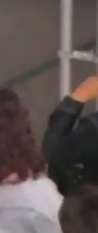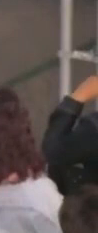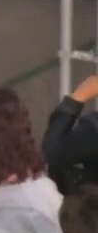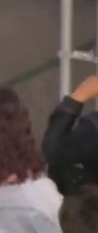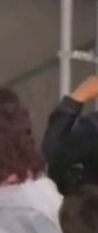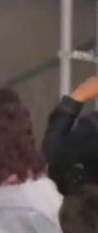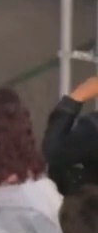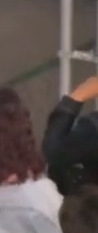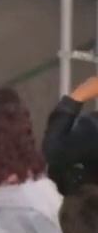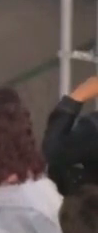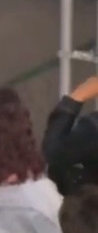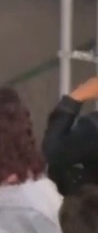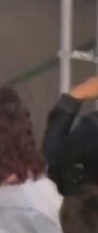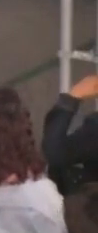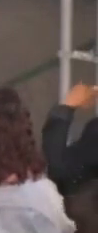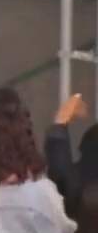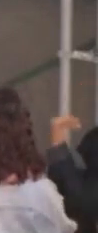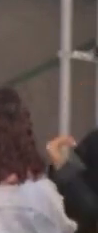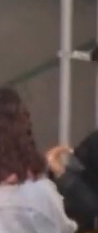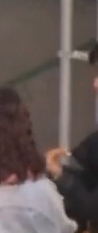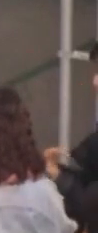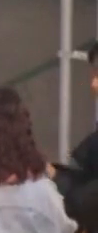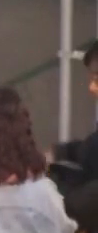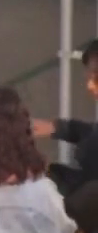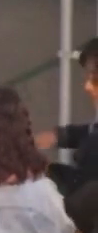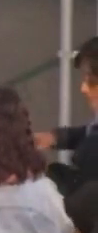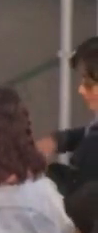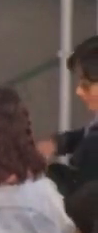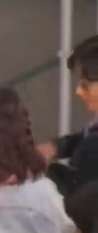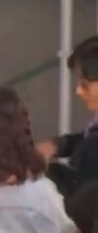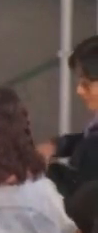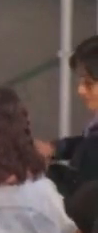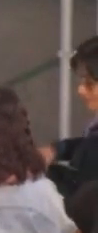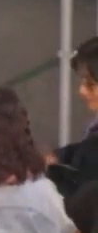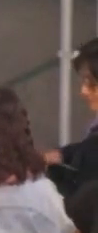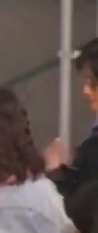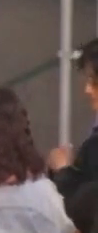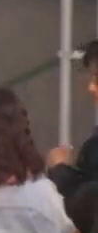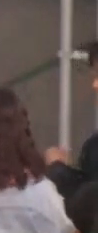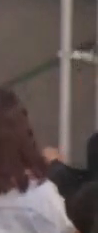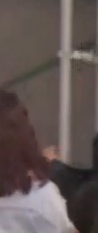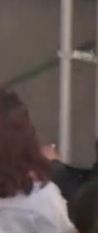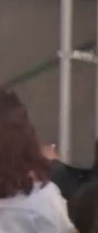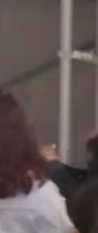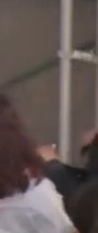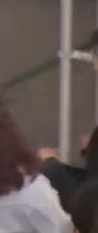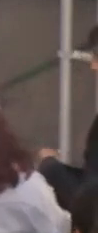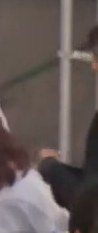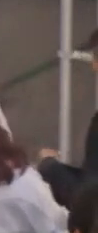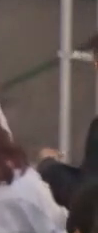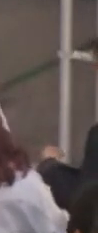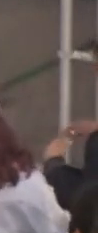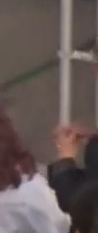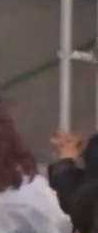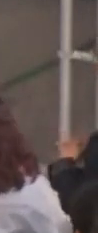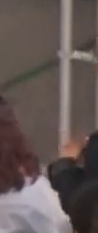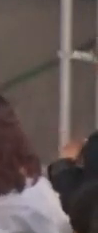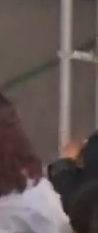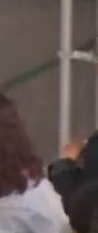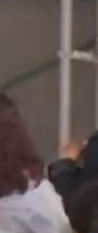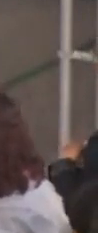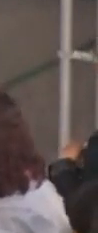¿no? Entonces, pues si no hubiera sido por este trabajo que cada vez se ha hecho más visible, no estaríamos hablando de estos temas. Entonces,